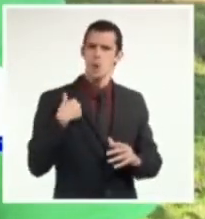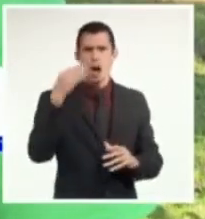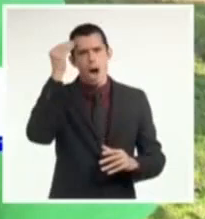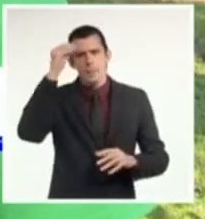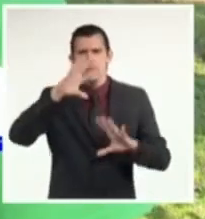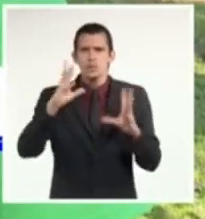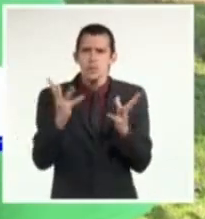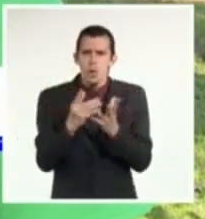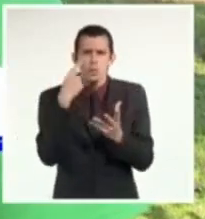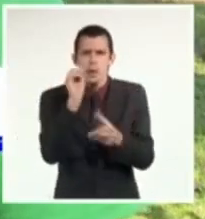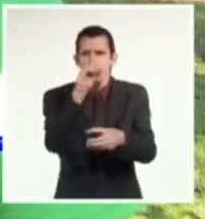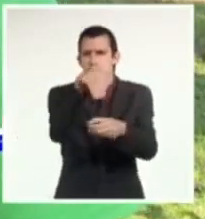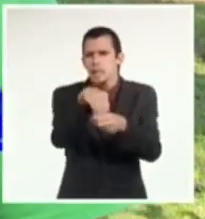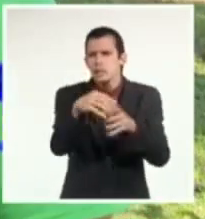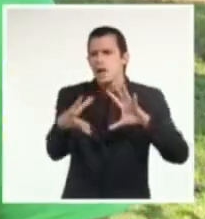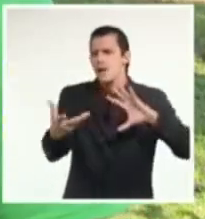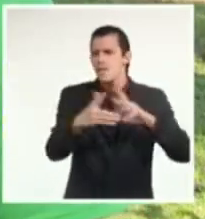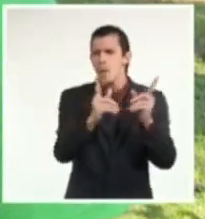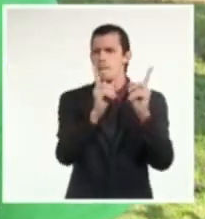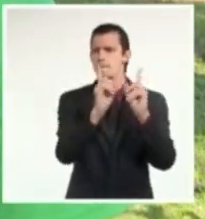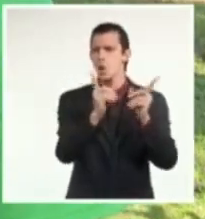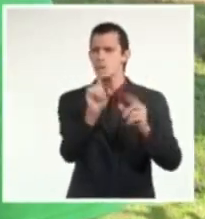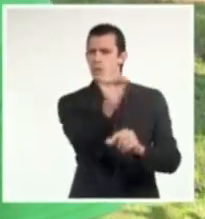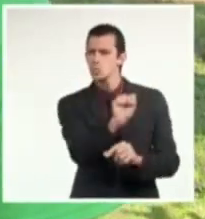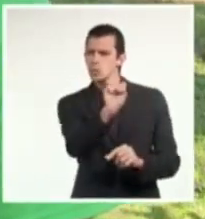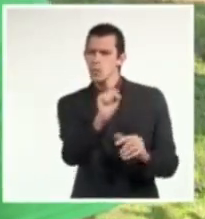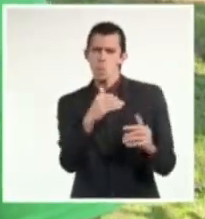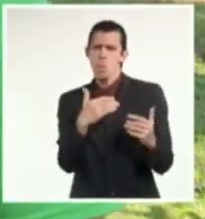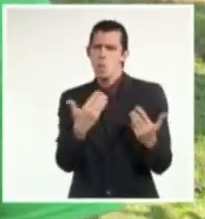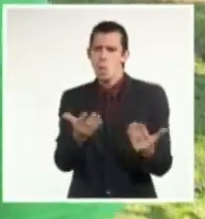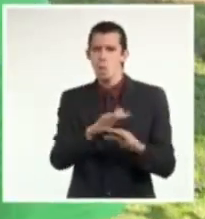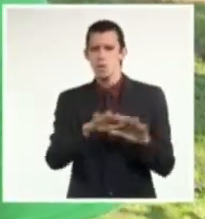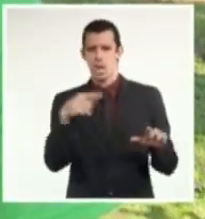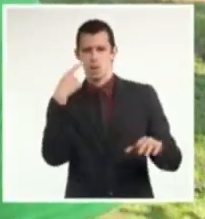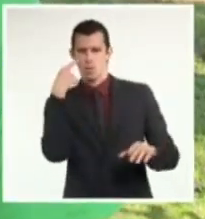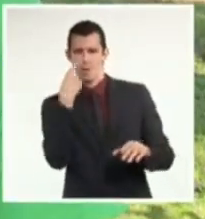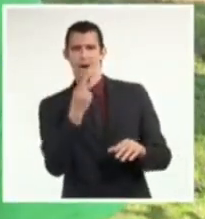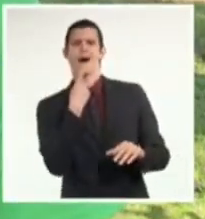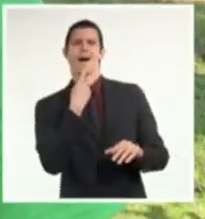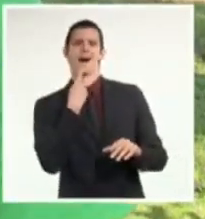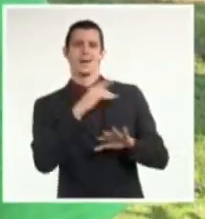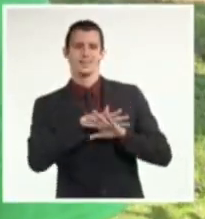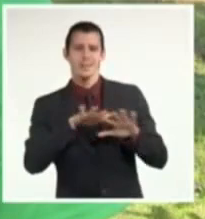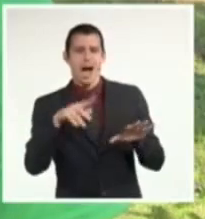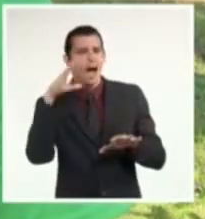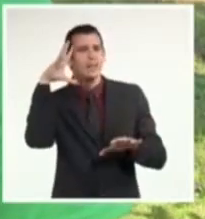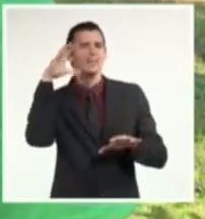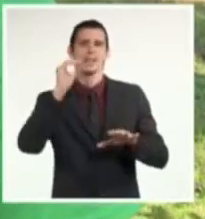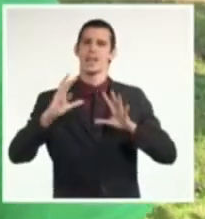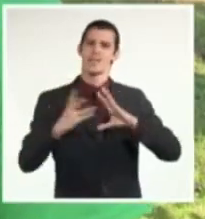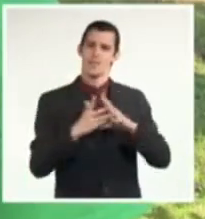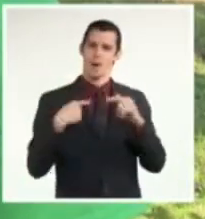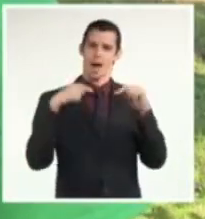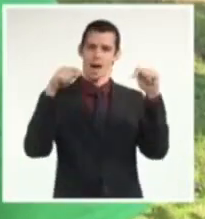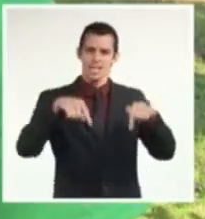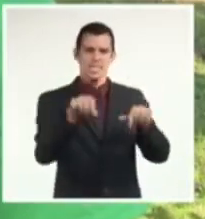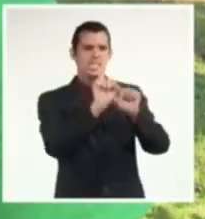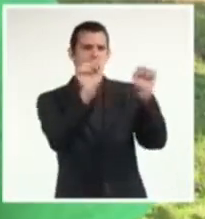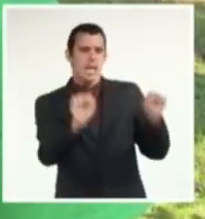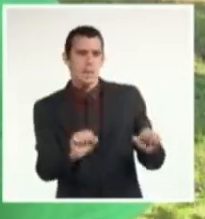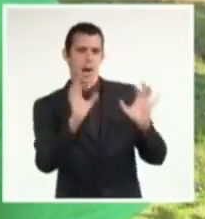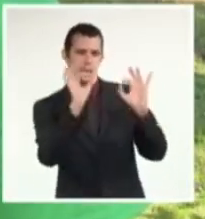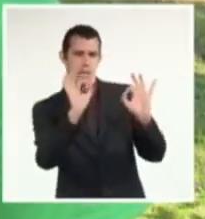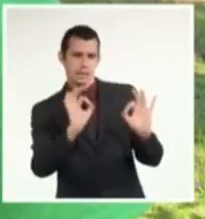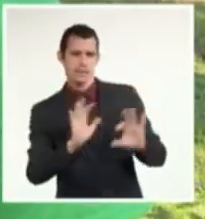proceso de socialismo, para que podamos aprender y conocer los sistemas aquí, en nuestros procesos